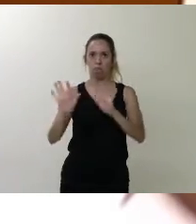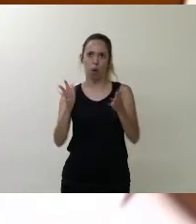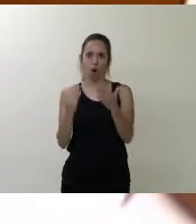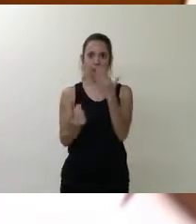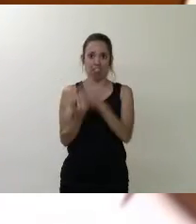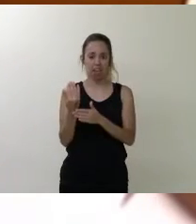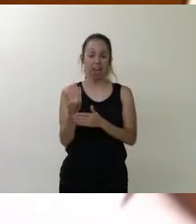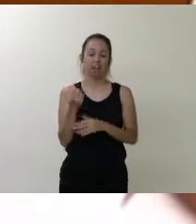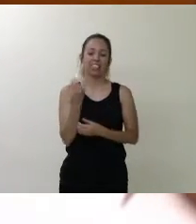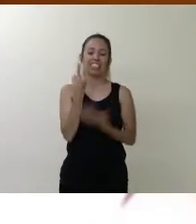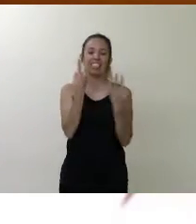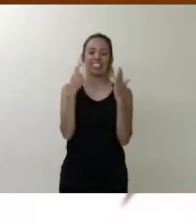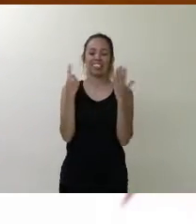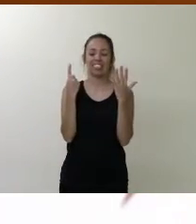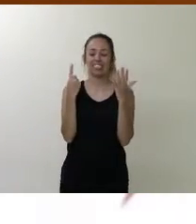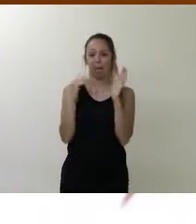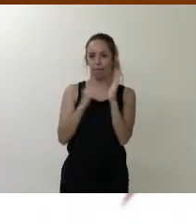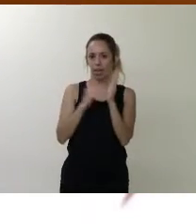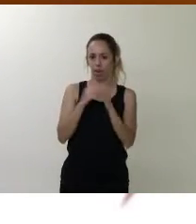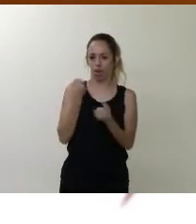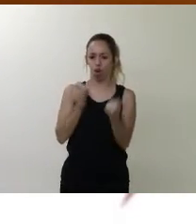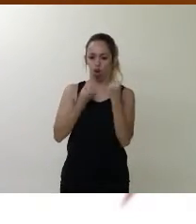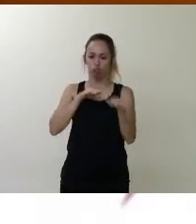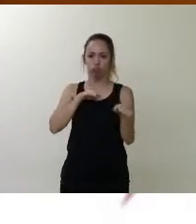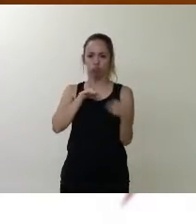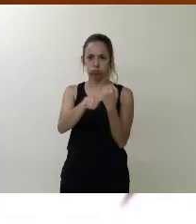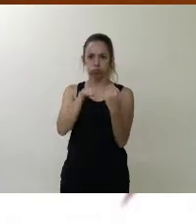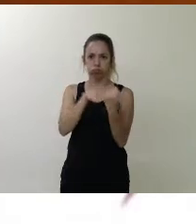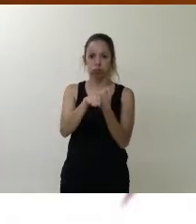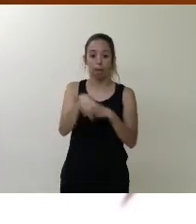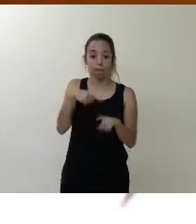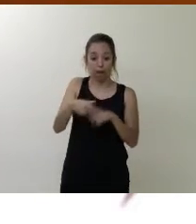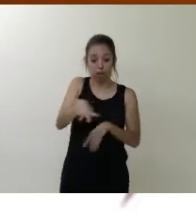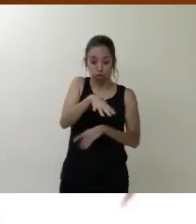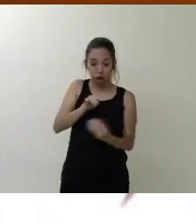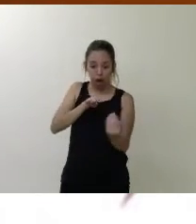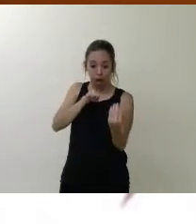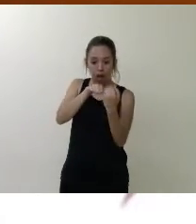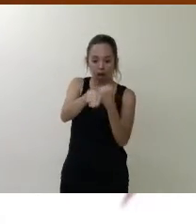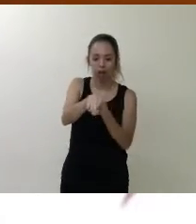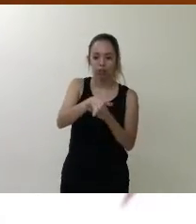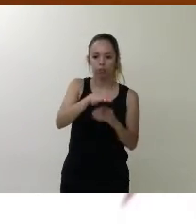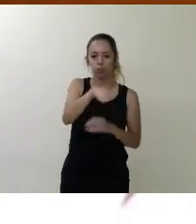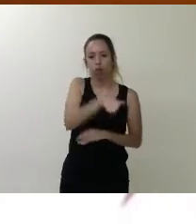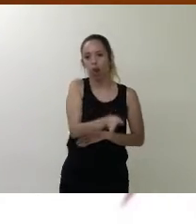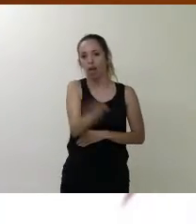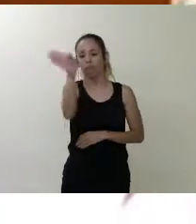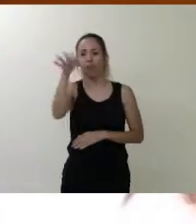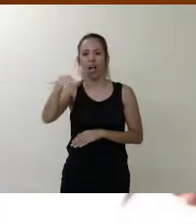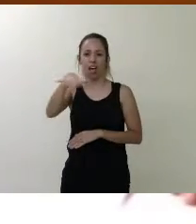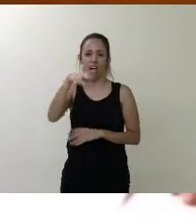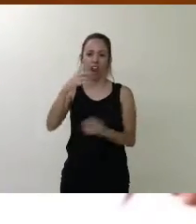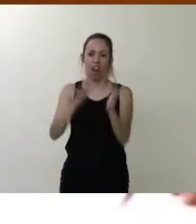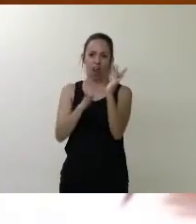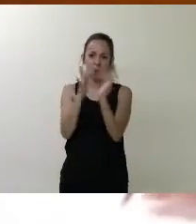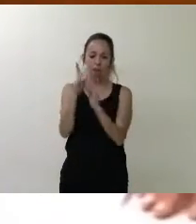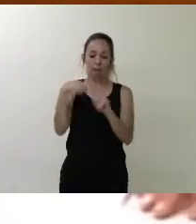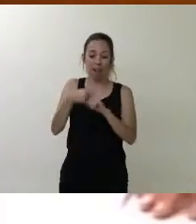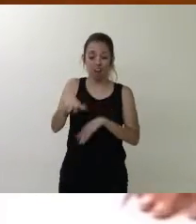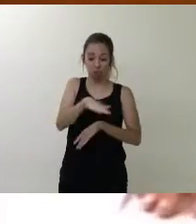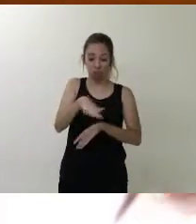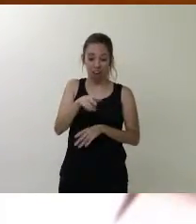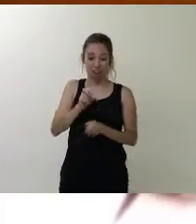diarios, ya que en la zona confluye un centro escolar y es un punto de conexión con barrios laguneros, y además carece de zonas peatonales